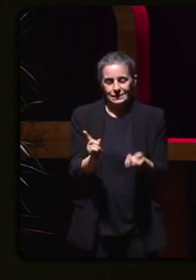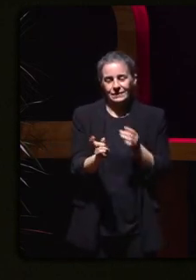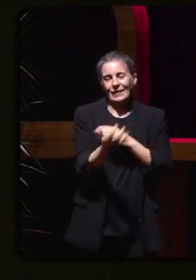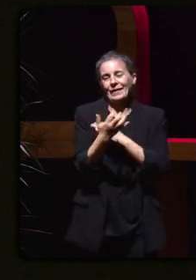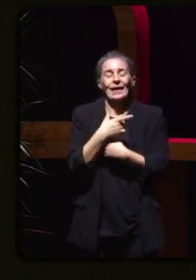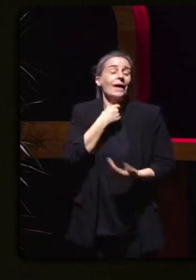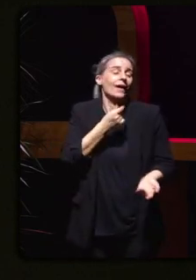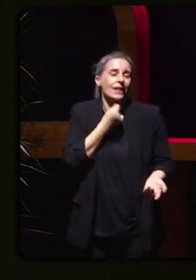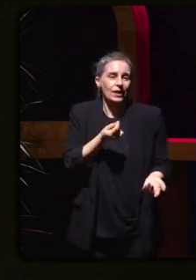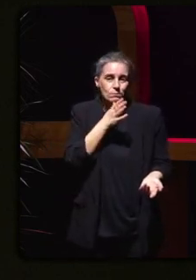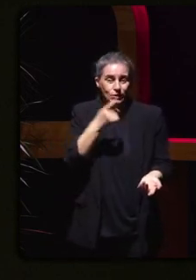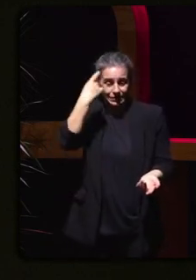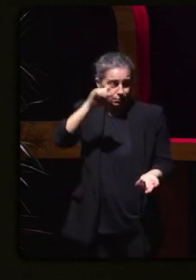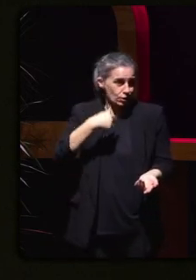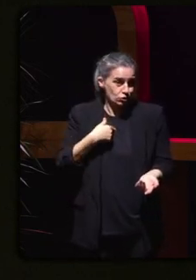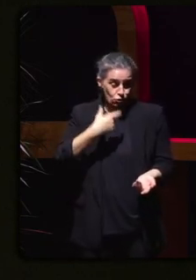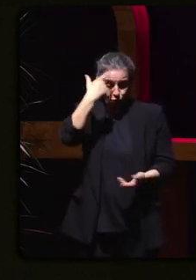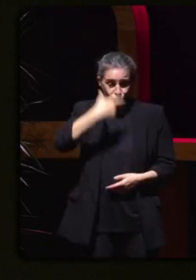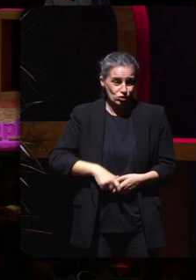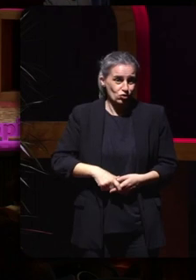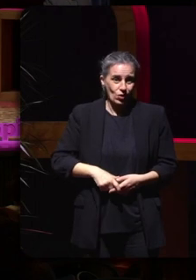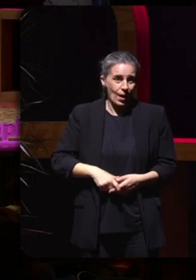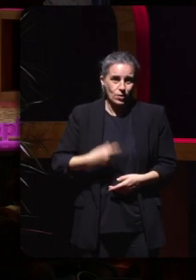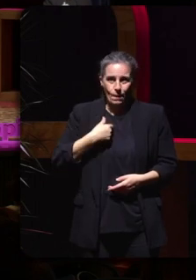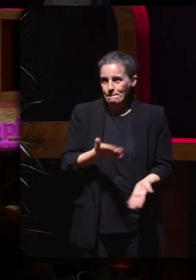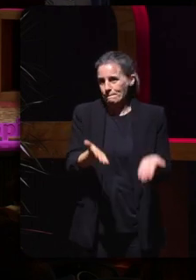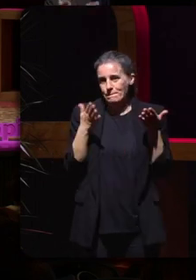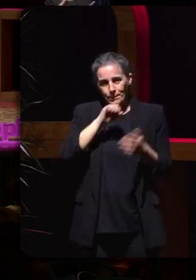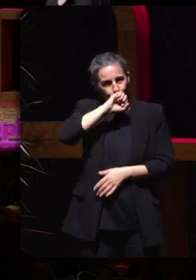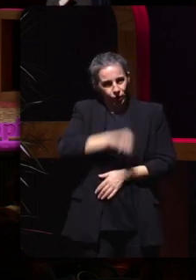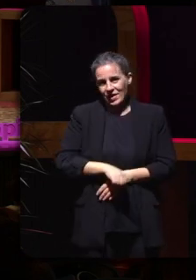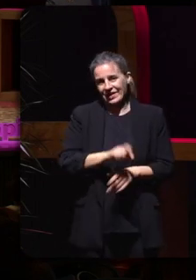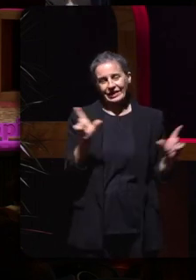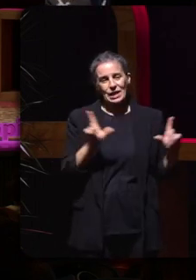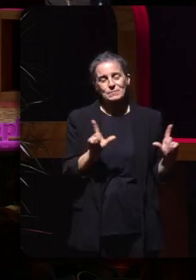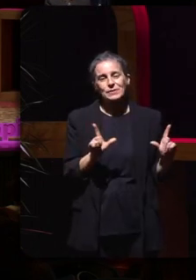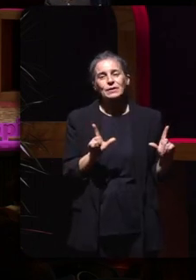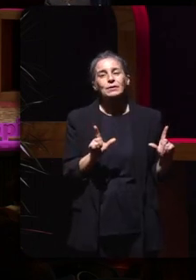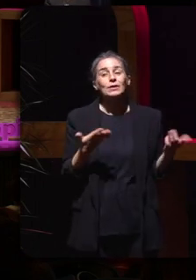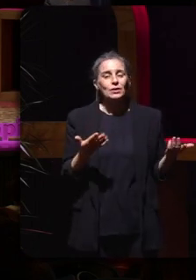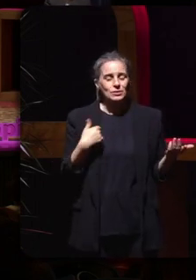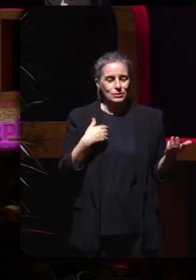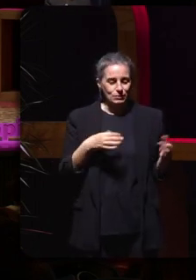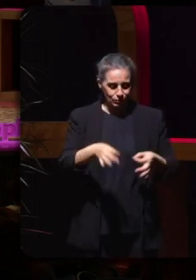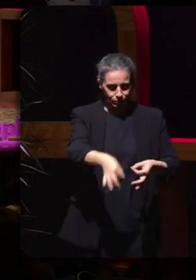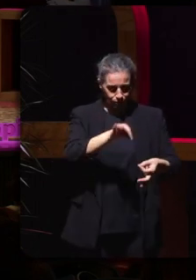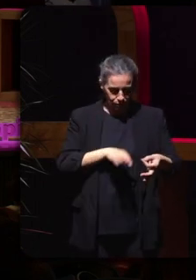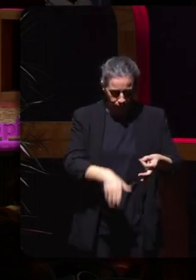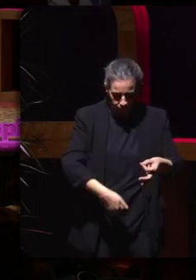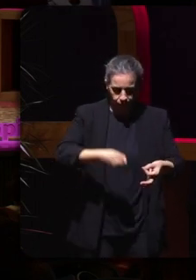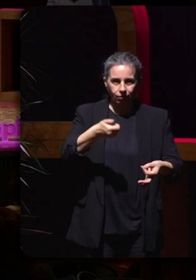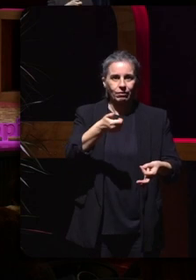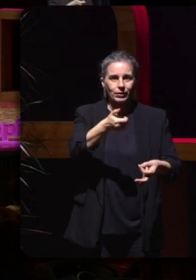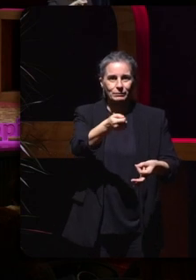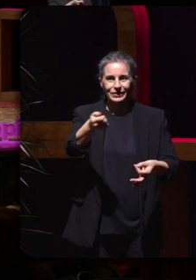era una persona y luego lo seguí siendo pegado a un televisor entonces pues el mando de la tele y la tele siempre